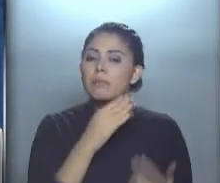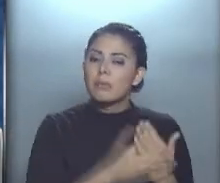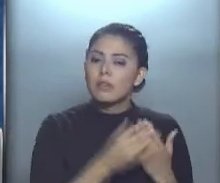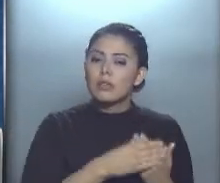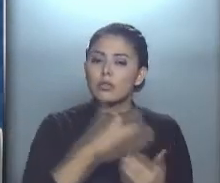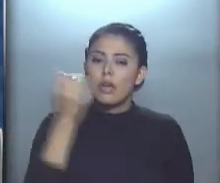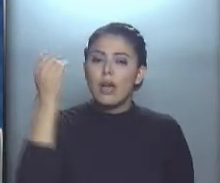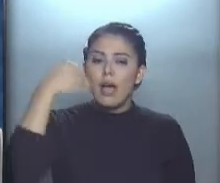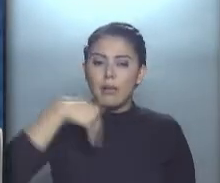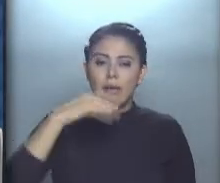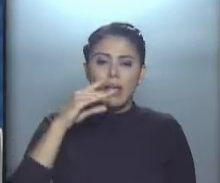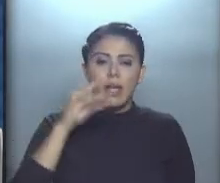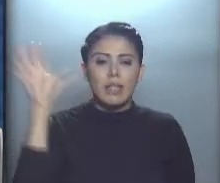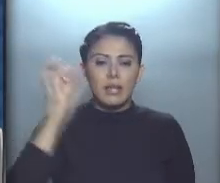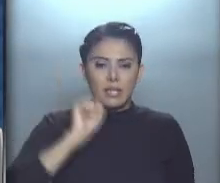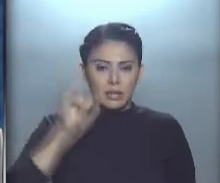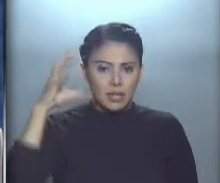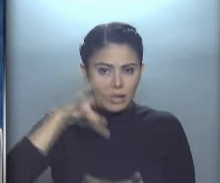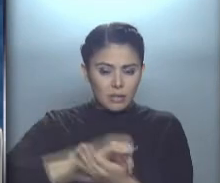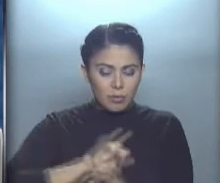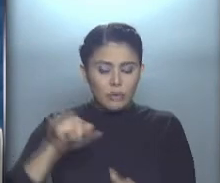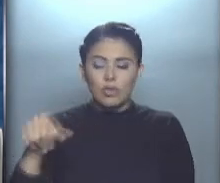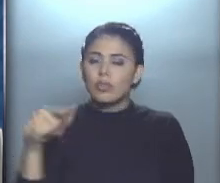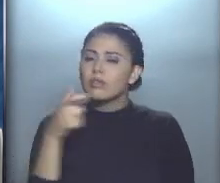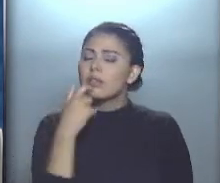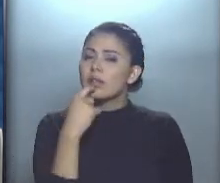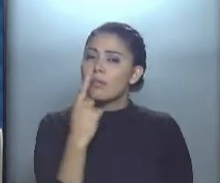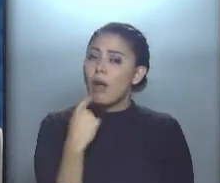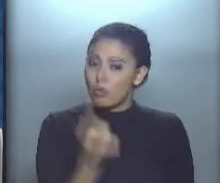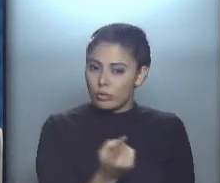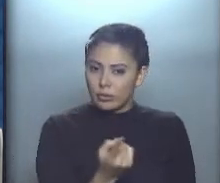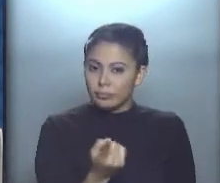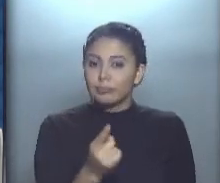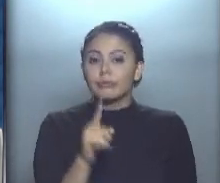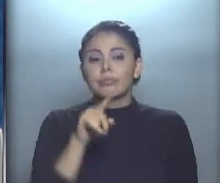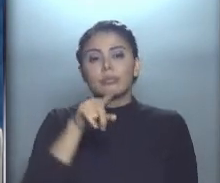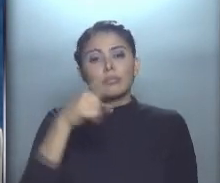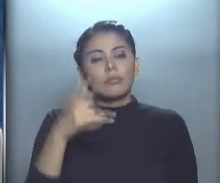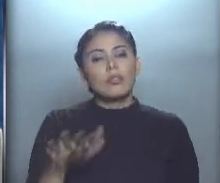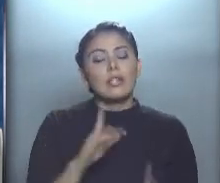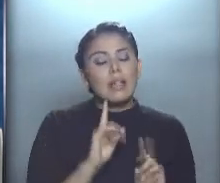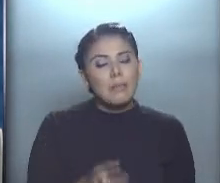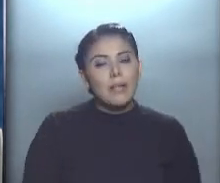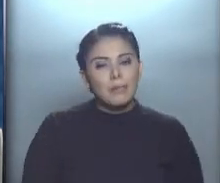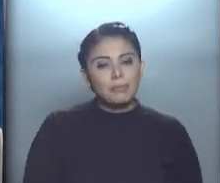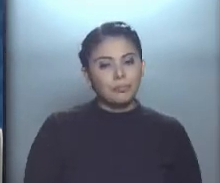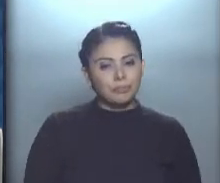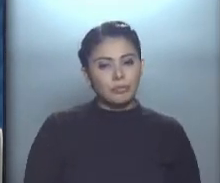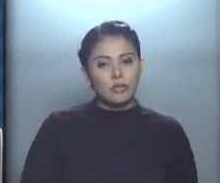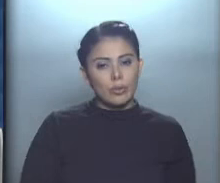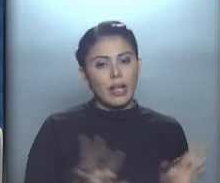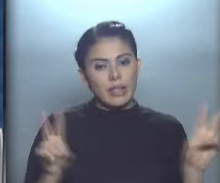de AN Digital, agencia de noticias, se acerca en otro orden, ¿no? Pero que también tiene que ver con el tema